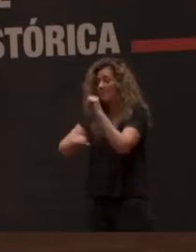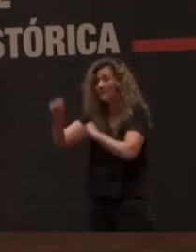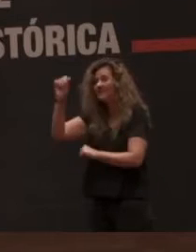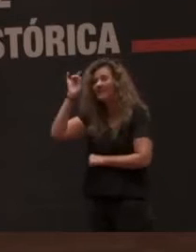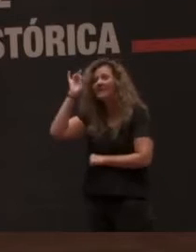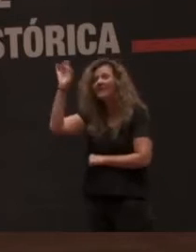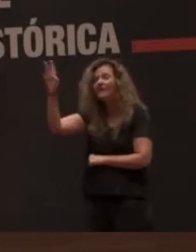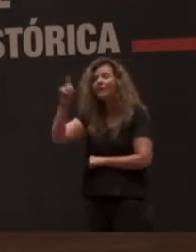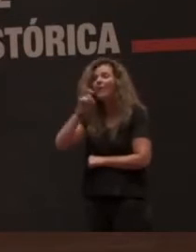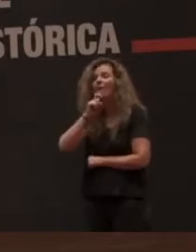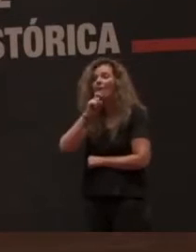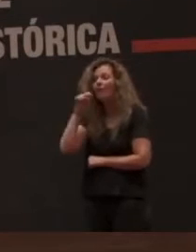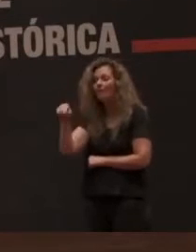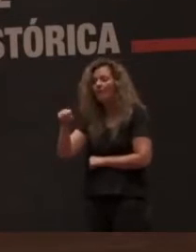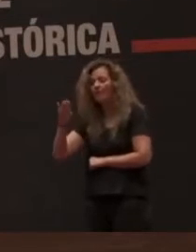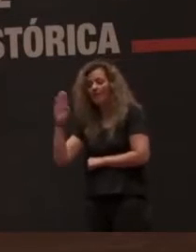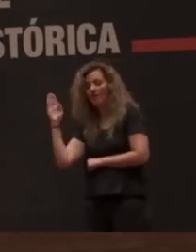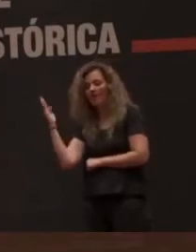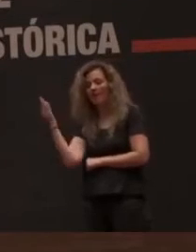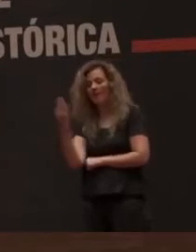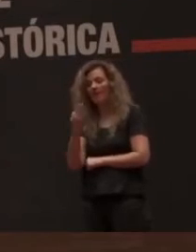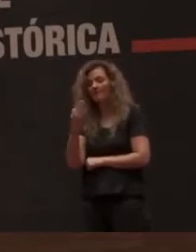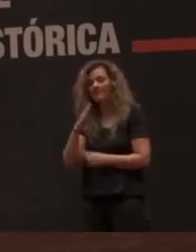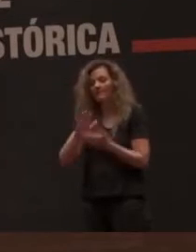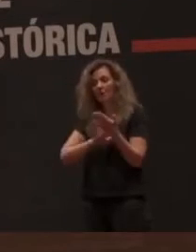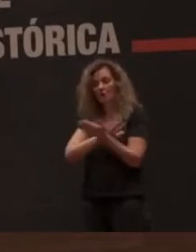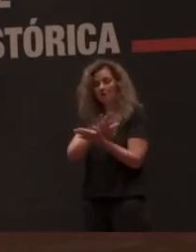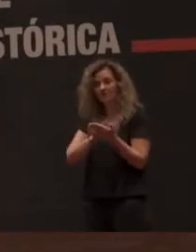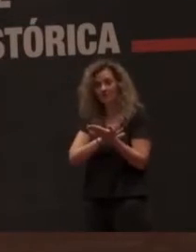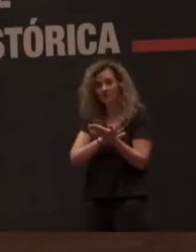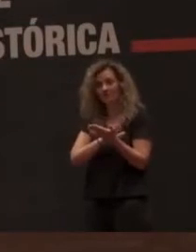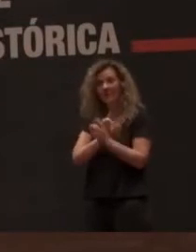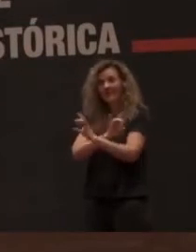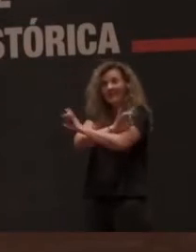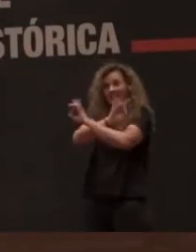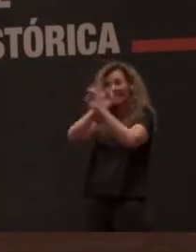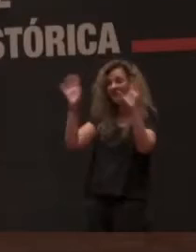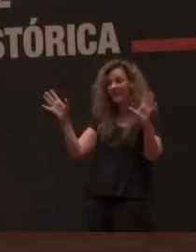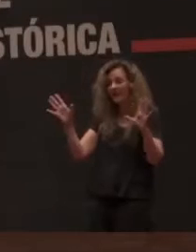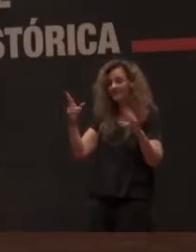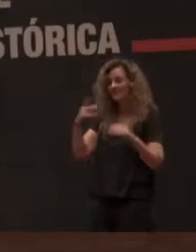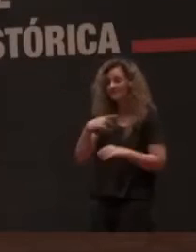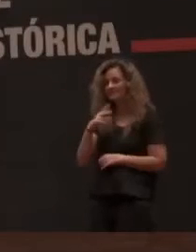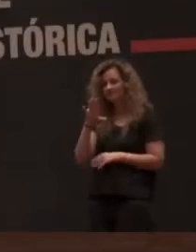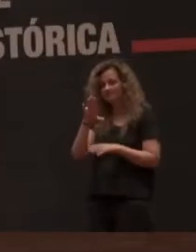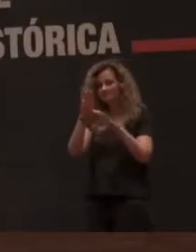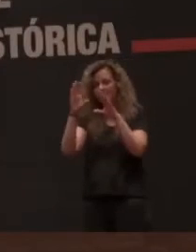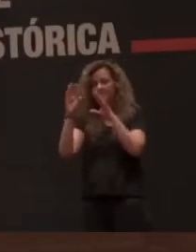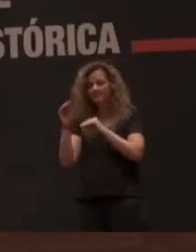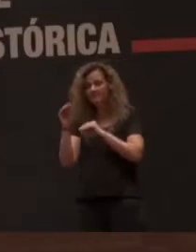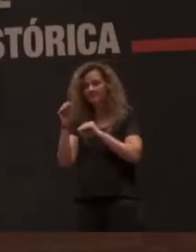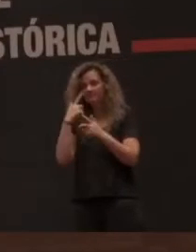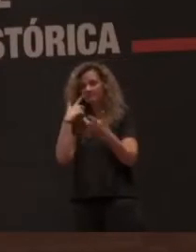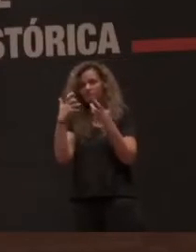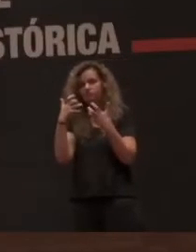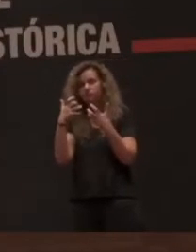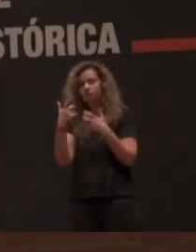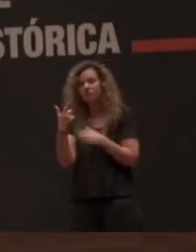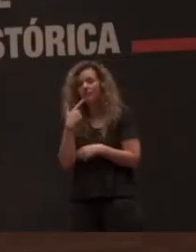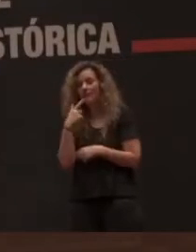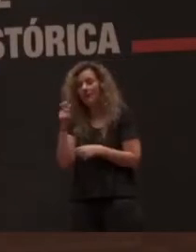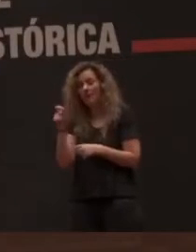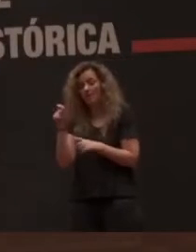de cómo eso que afectaba a esta energía, y claramente así se parecería, y ahí están todos